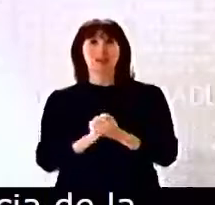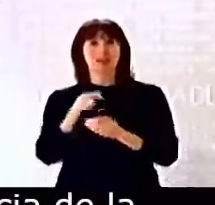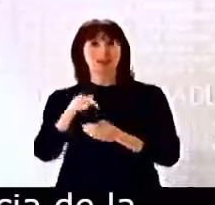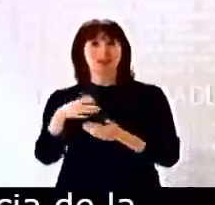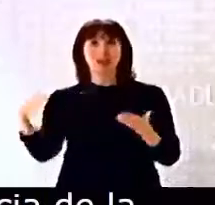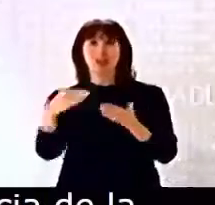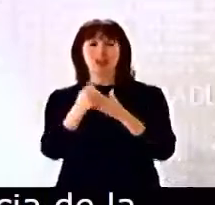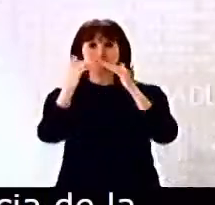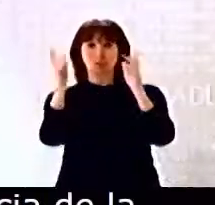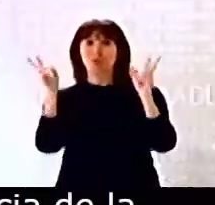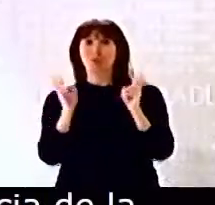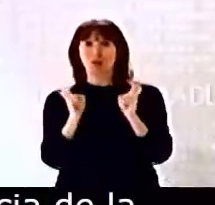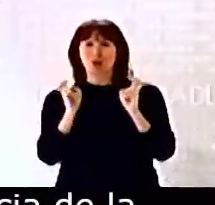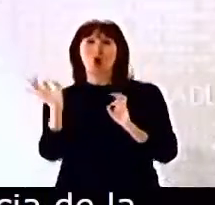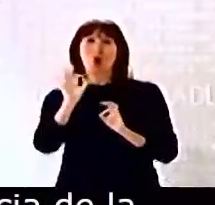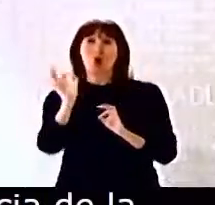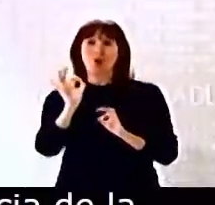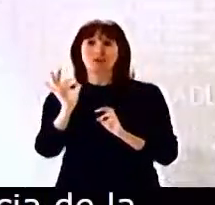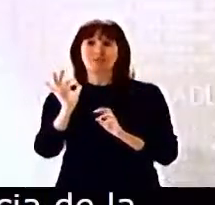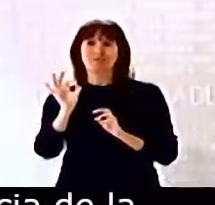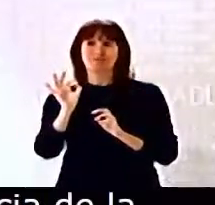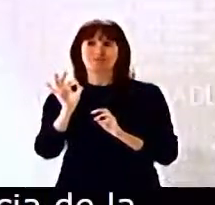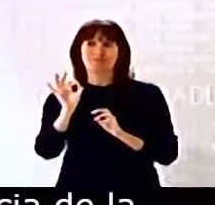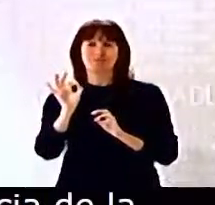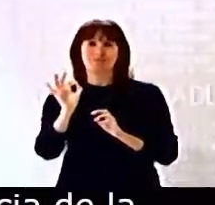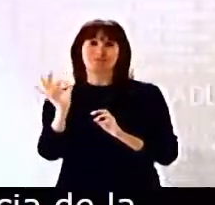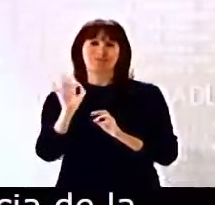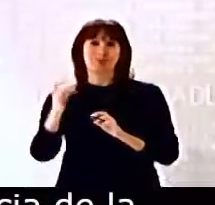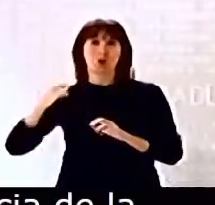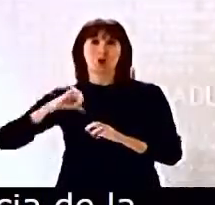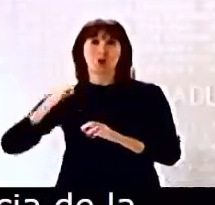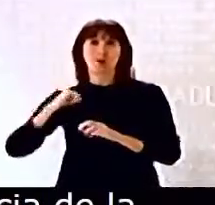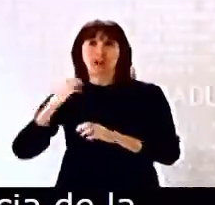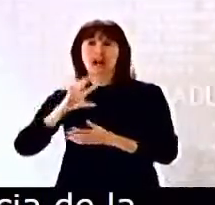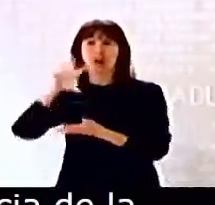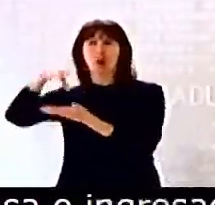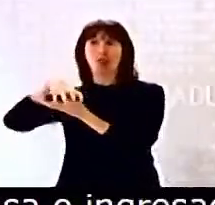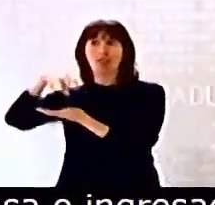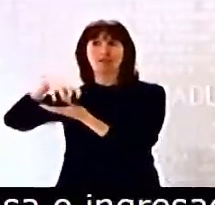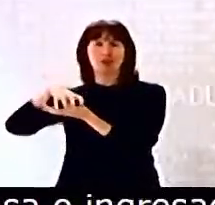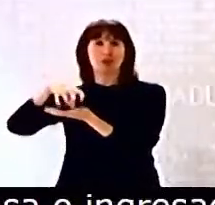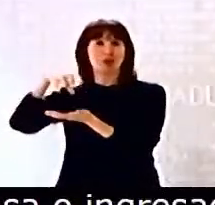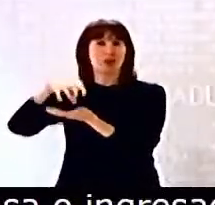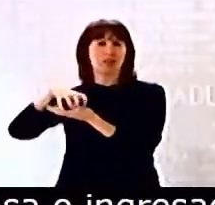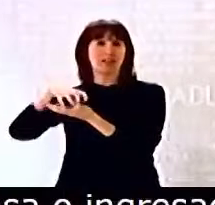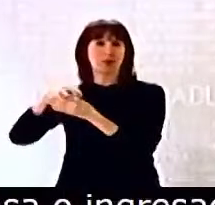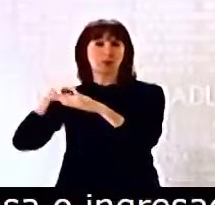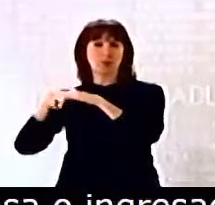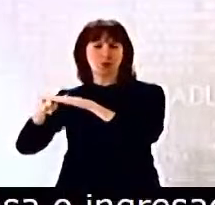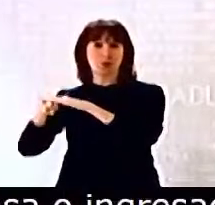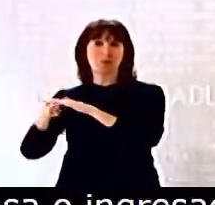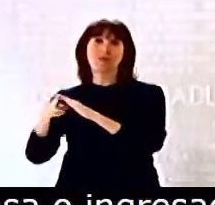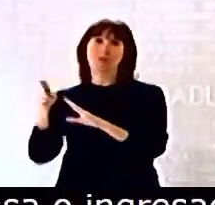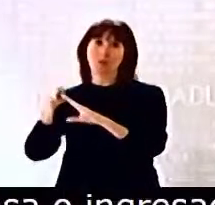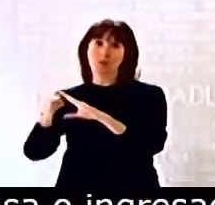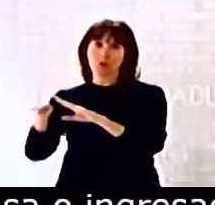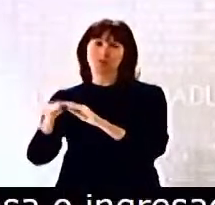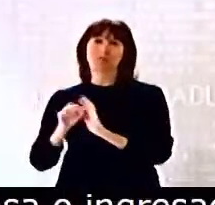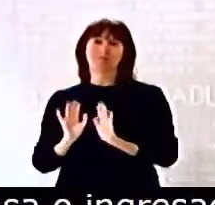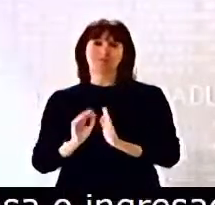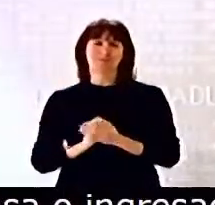en casa o bien estén ingresados en uno de nuestros centros hospitalarios, de nuestros centros